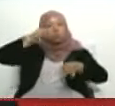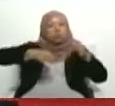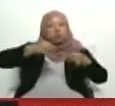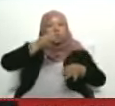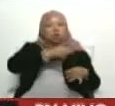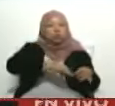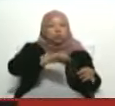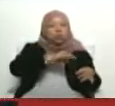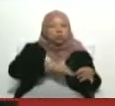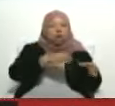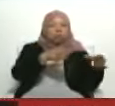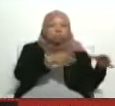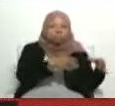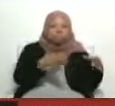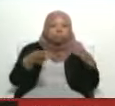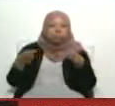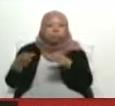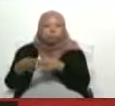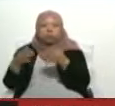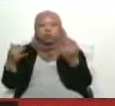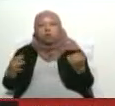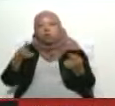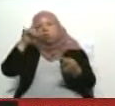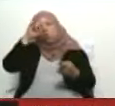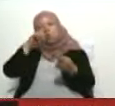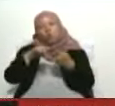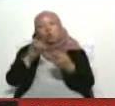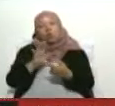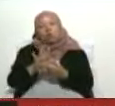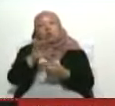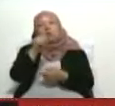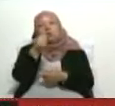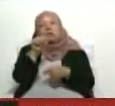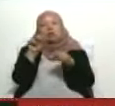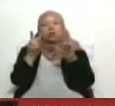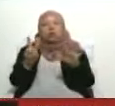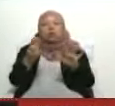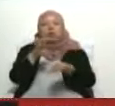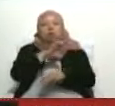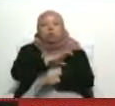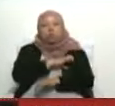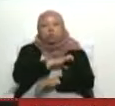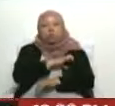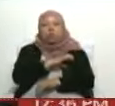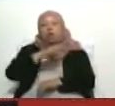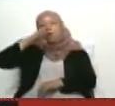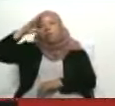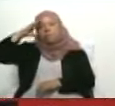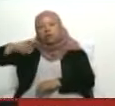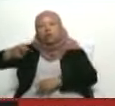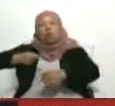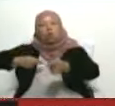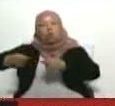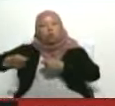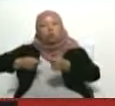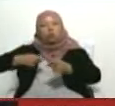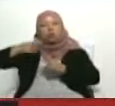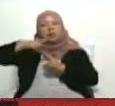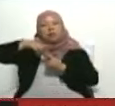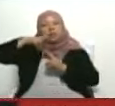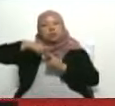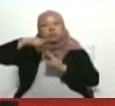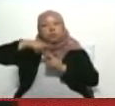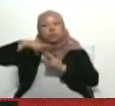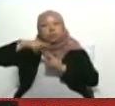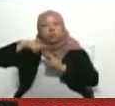civil. Por tal motivo fue presentado el 17 de enero en el Tribunal Militar de Control en Táchira,